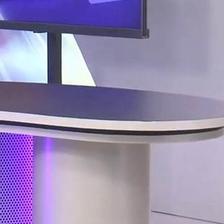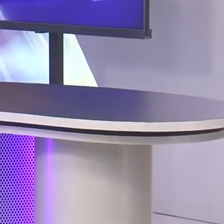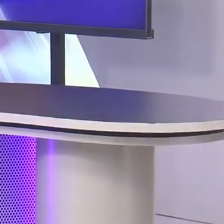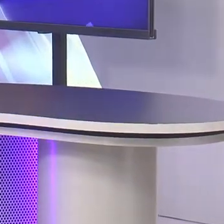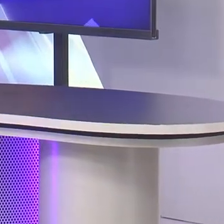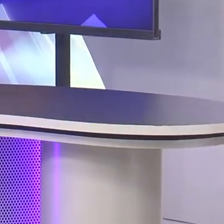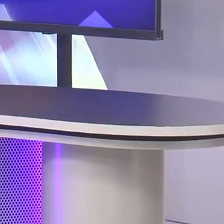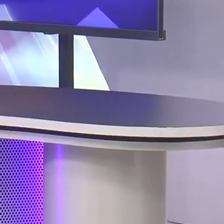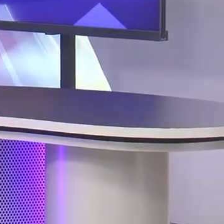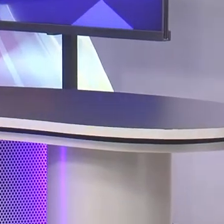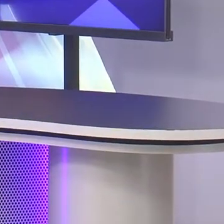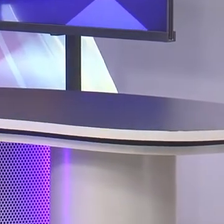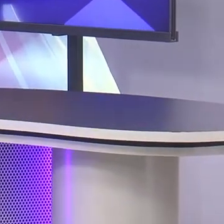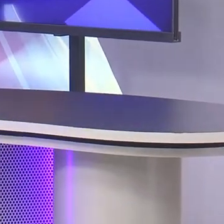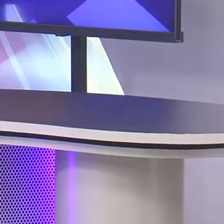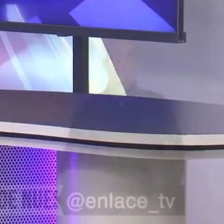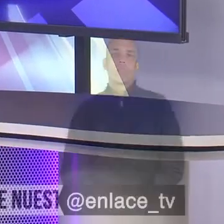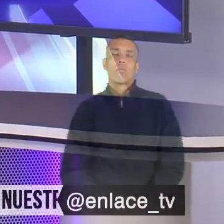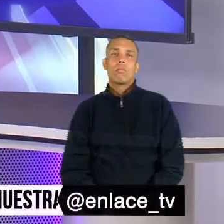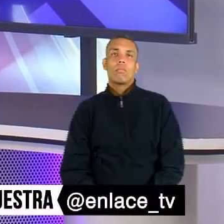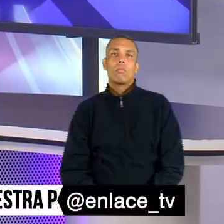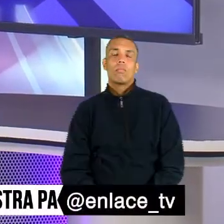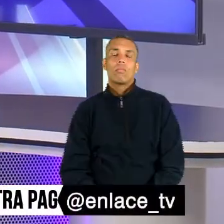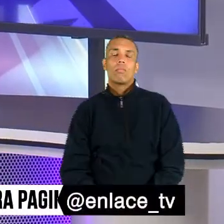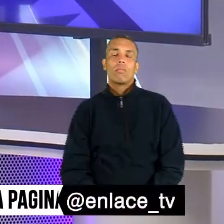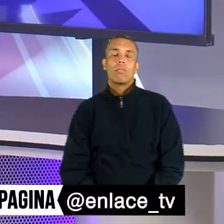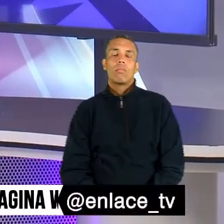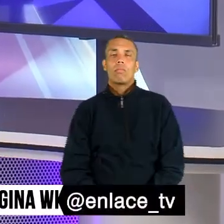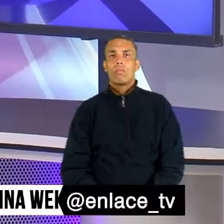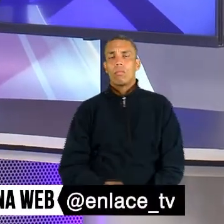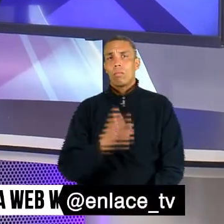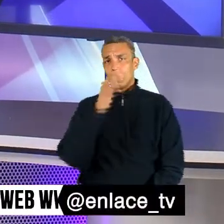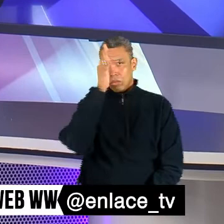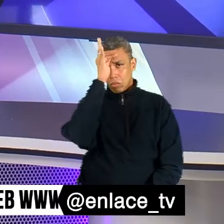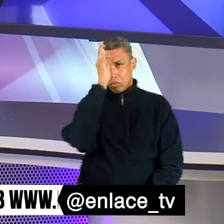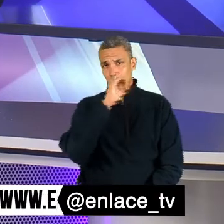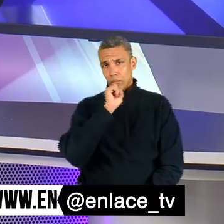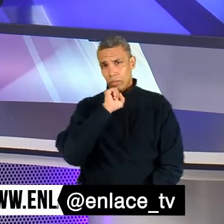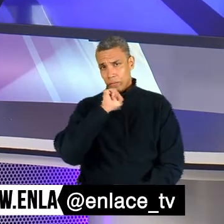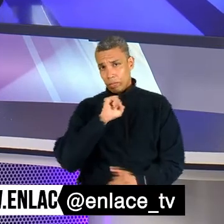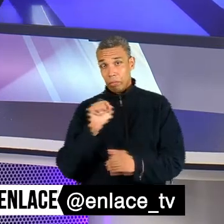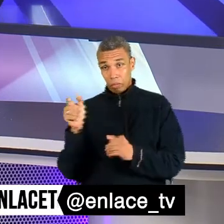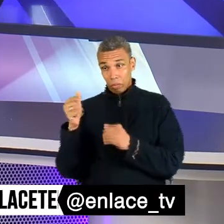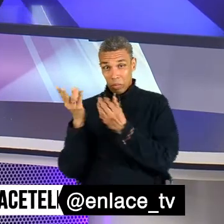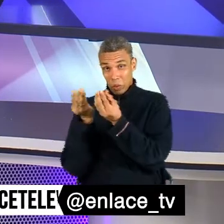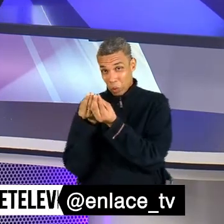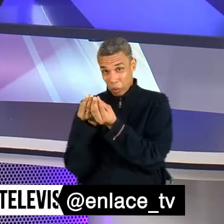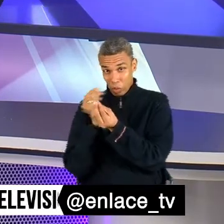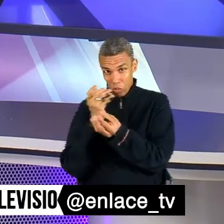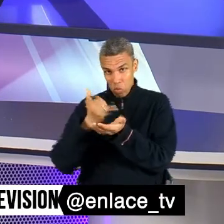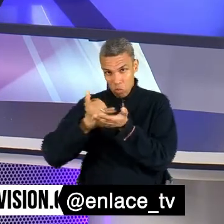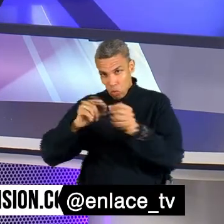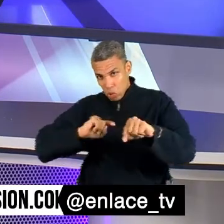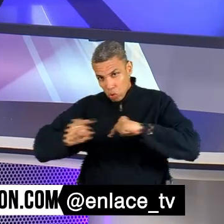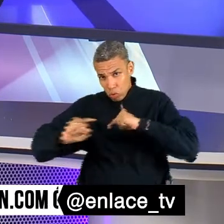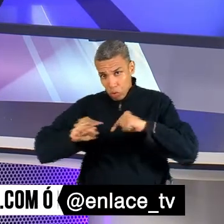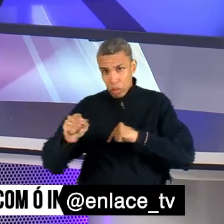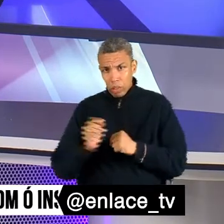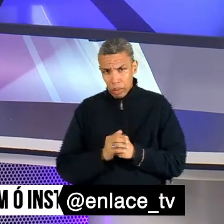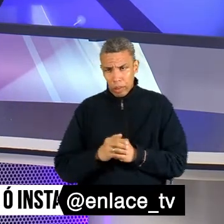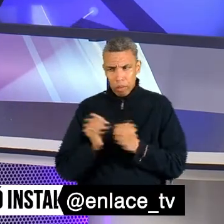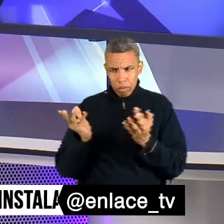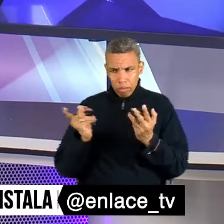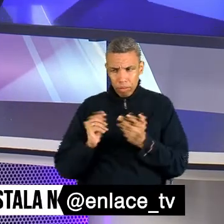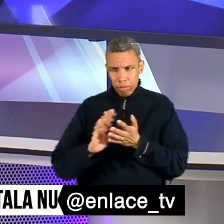Iniciamos con el desarrollo de la información. Directivas del Hospital Regional del Magdalena Medio revelaron hoy el incremento de abusos sexuales. Según